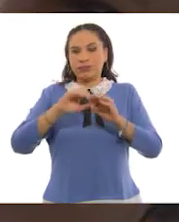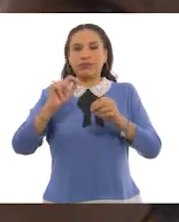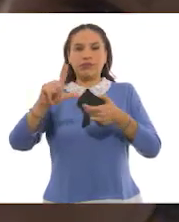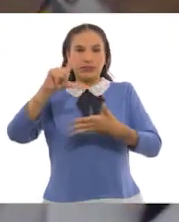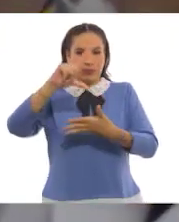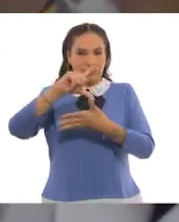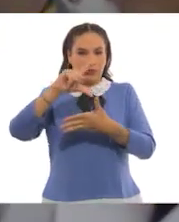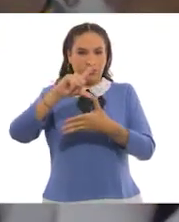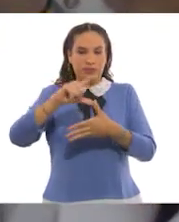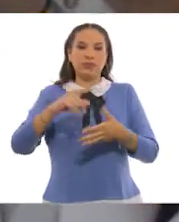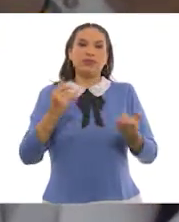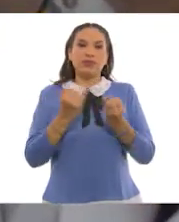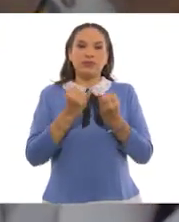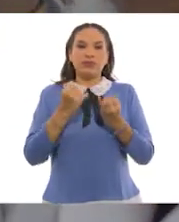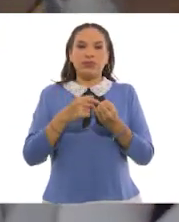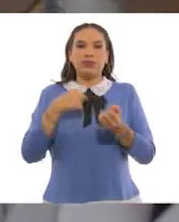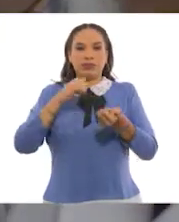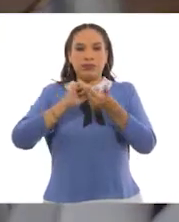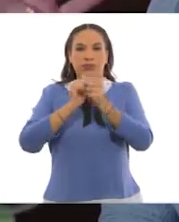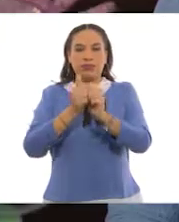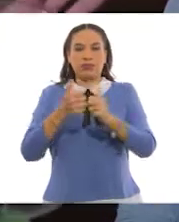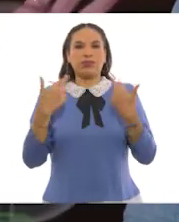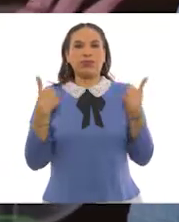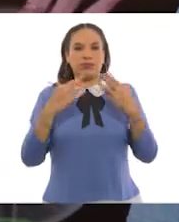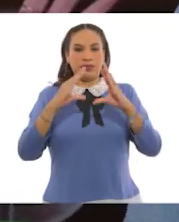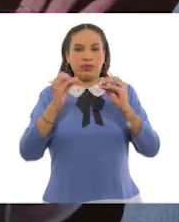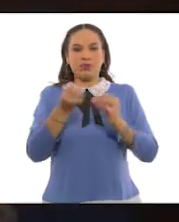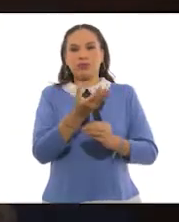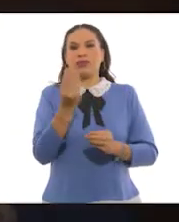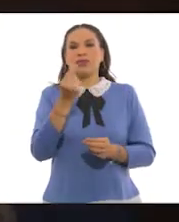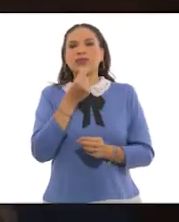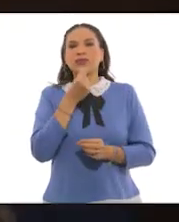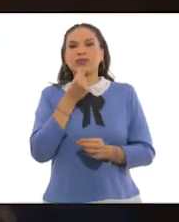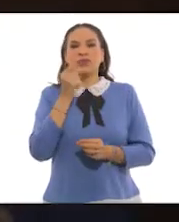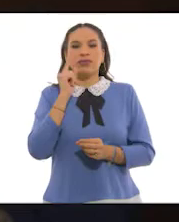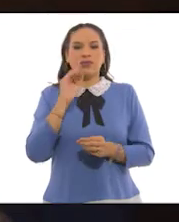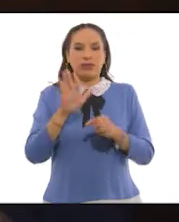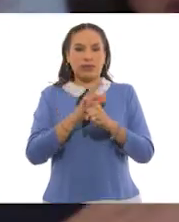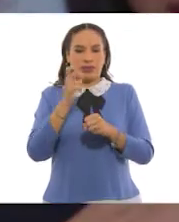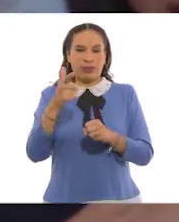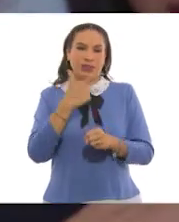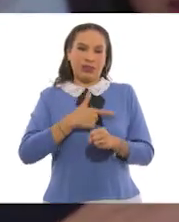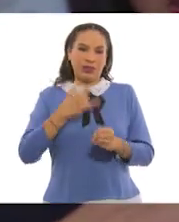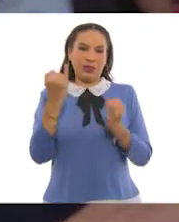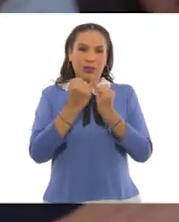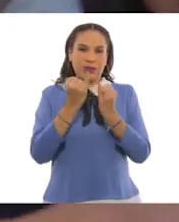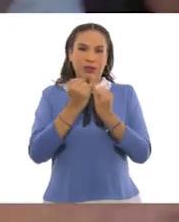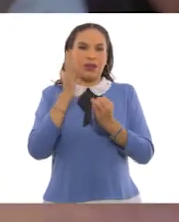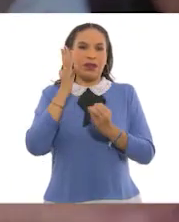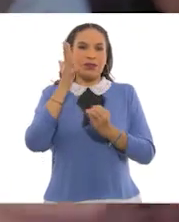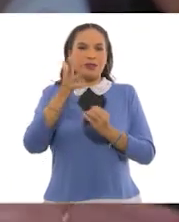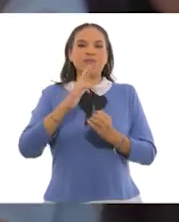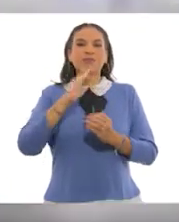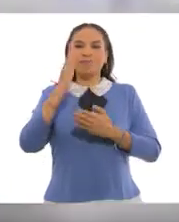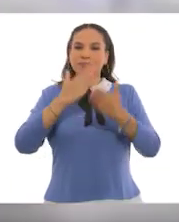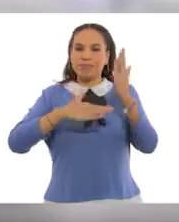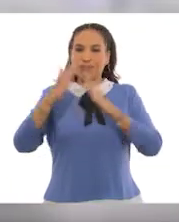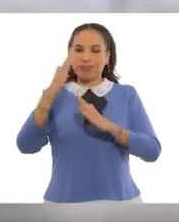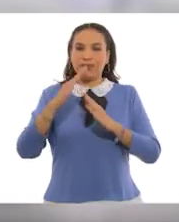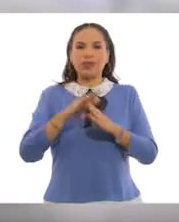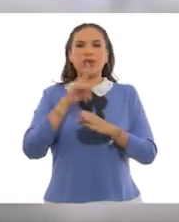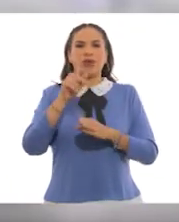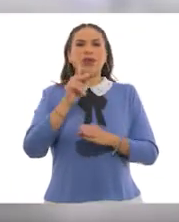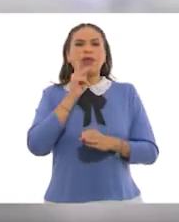Latinoamérica. Además de convertirme en mentora de muchas niñas que, como yo, les gustaría llegar muy lejos. Que en